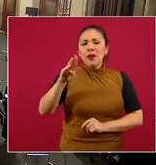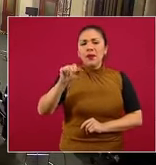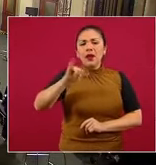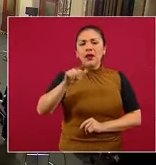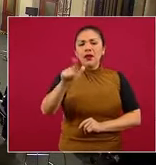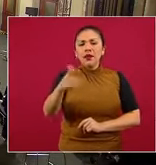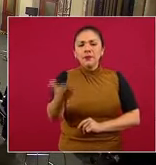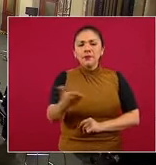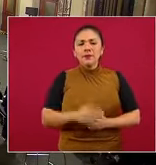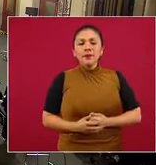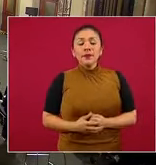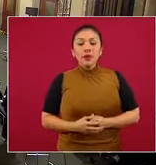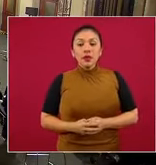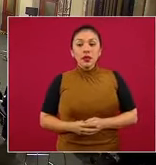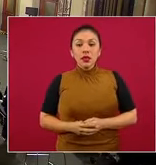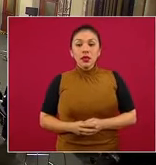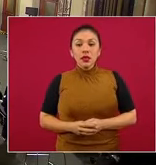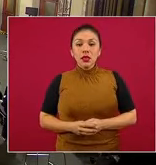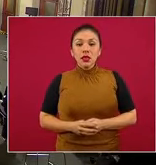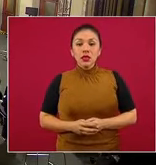Razón.